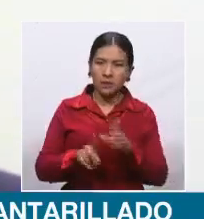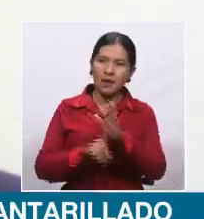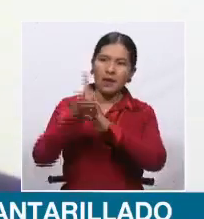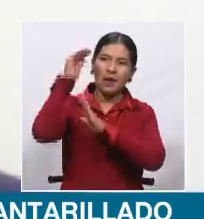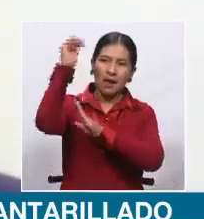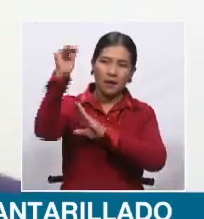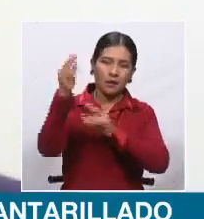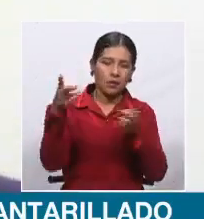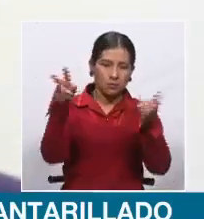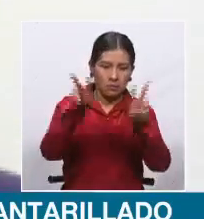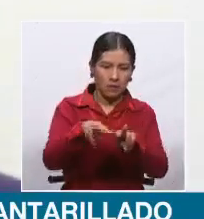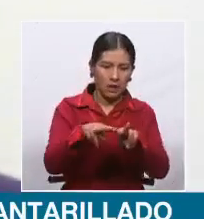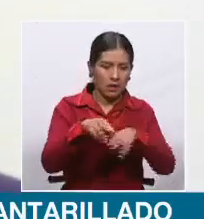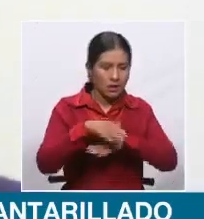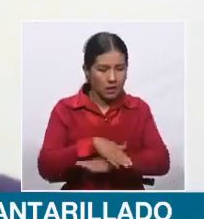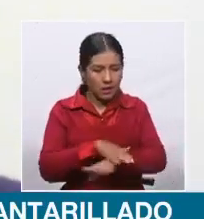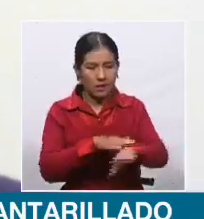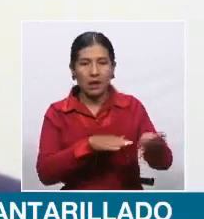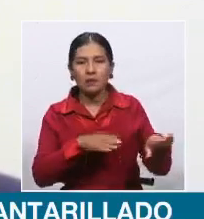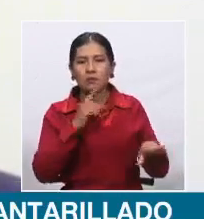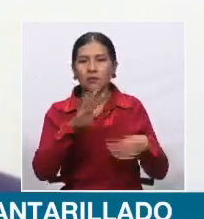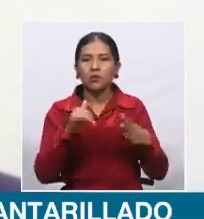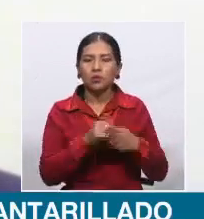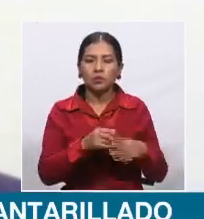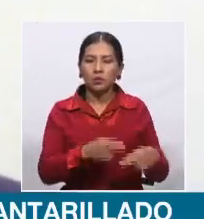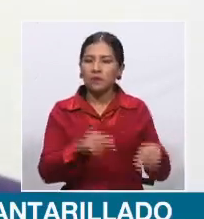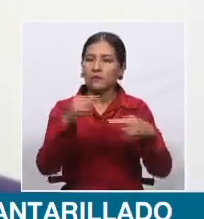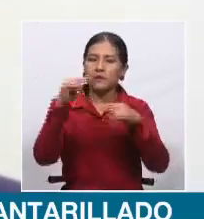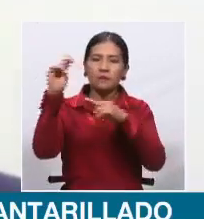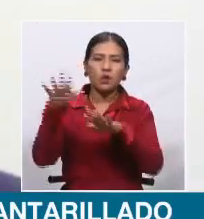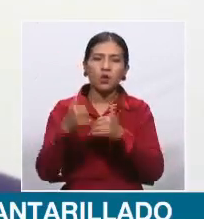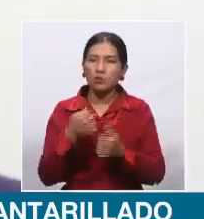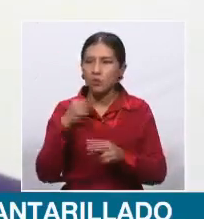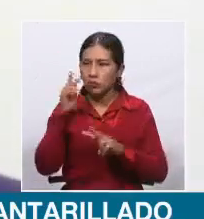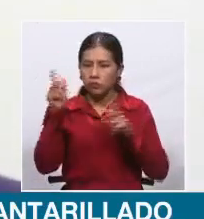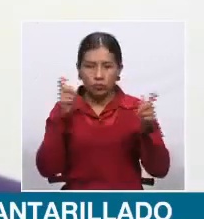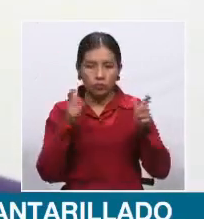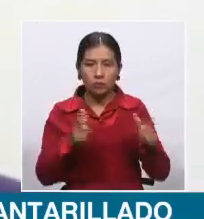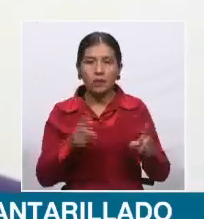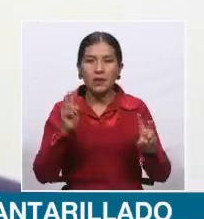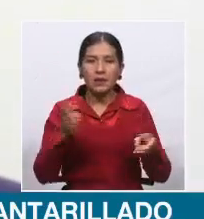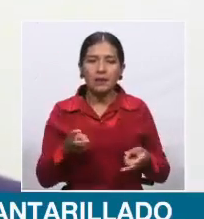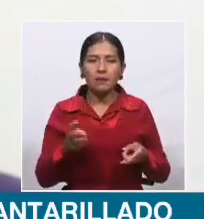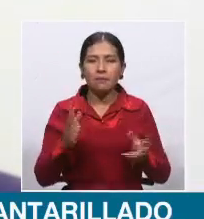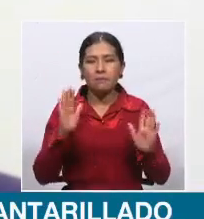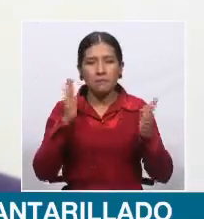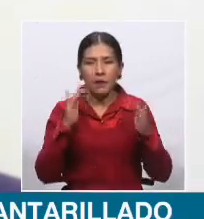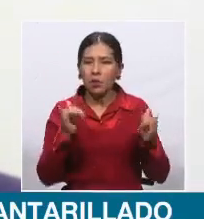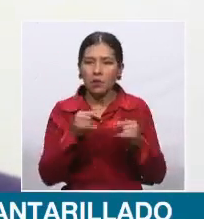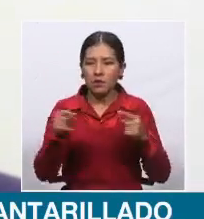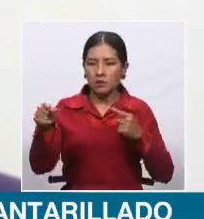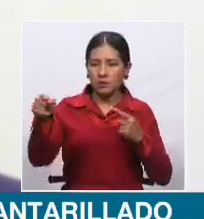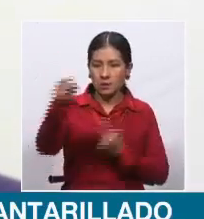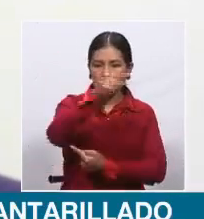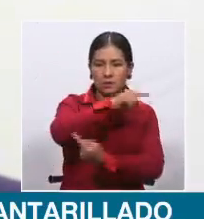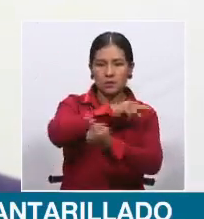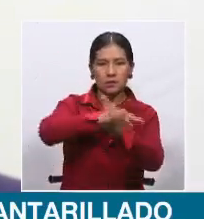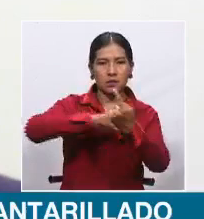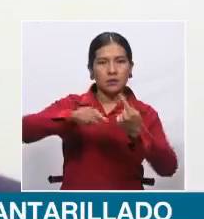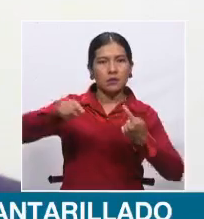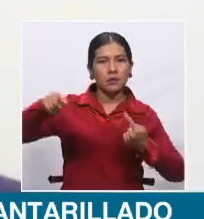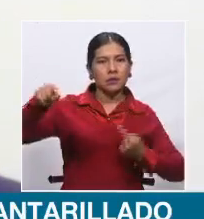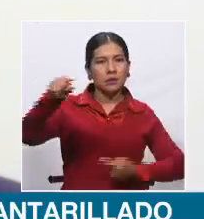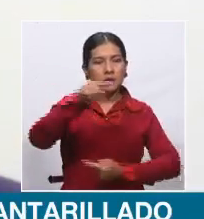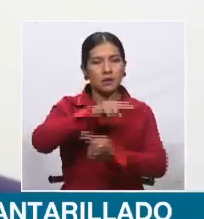valles y llanos, y prácticamente el comportamiento casi es cíclico de